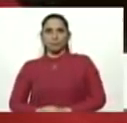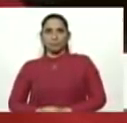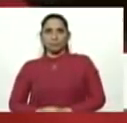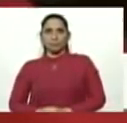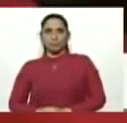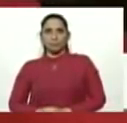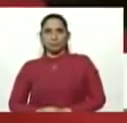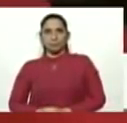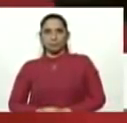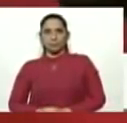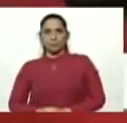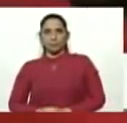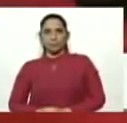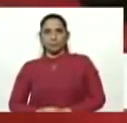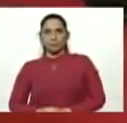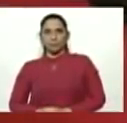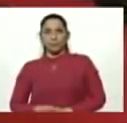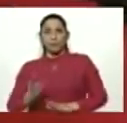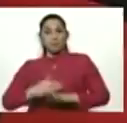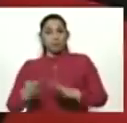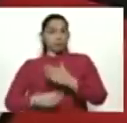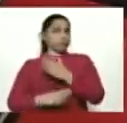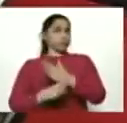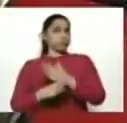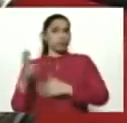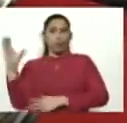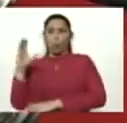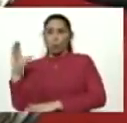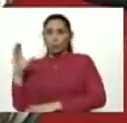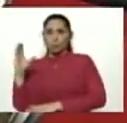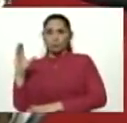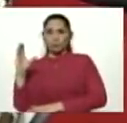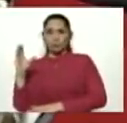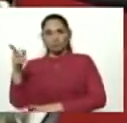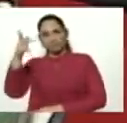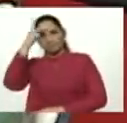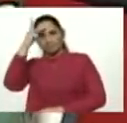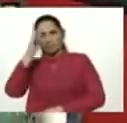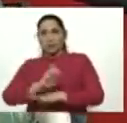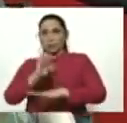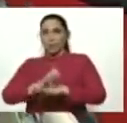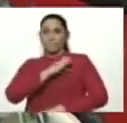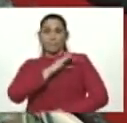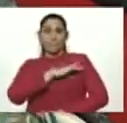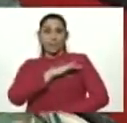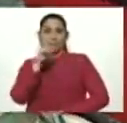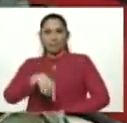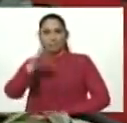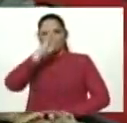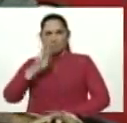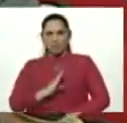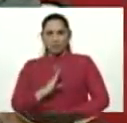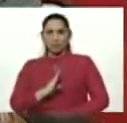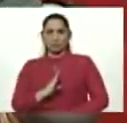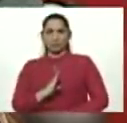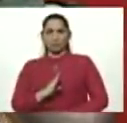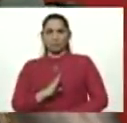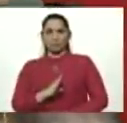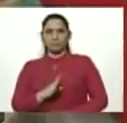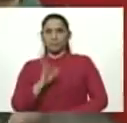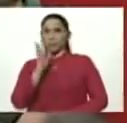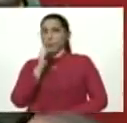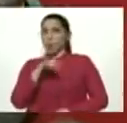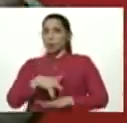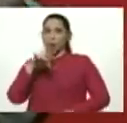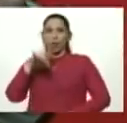Sobre todo porque todavía Colombia, Perú, Ecuador, Chile y Brasil no han